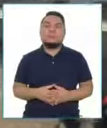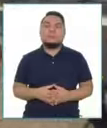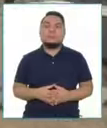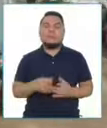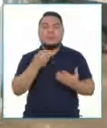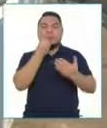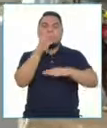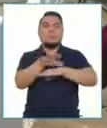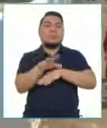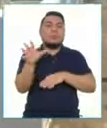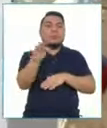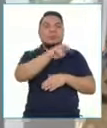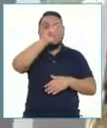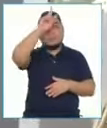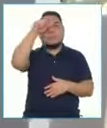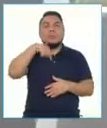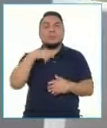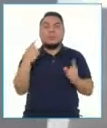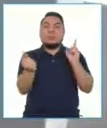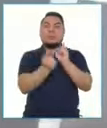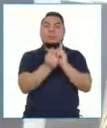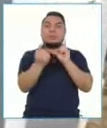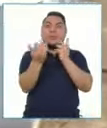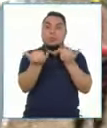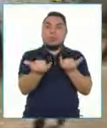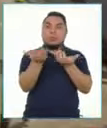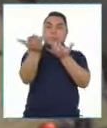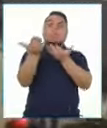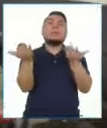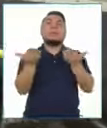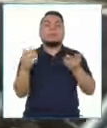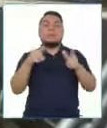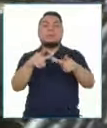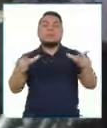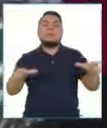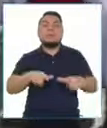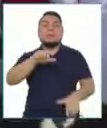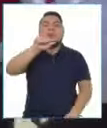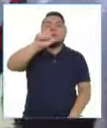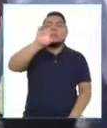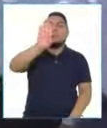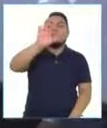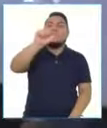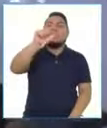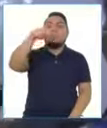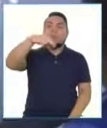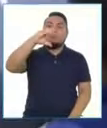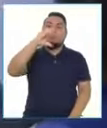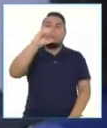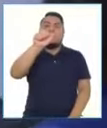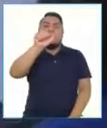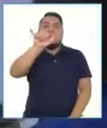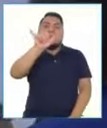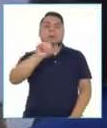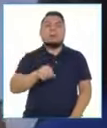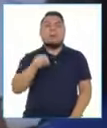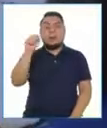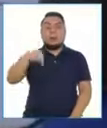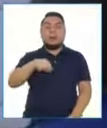Muy buenas tardes a todo el país, transmisión en vivo desde la ciudad de Abancay. Nos hemos trasladado hasta la